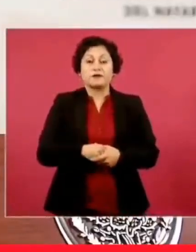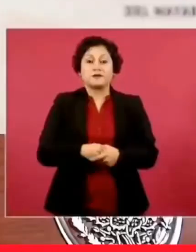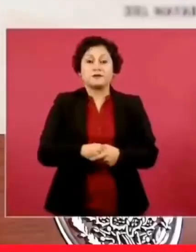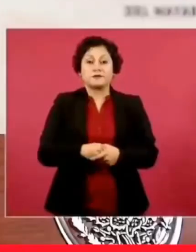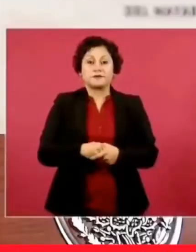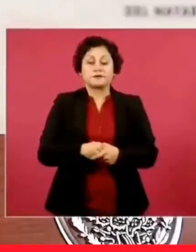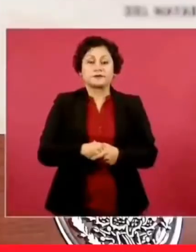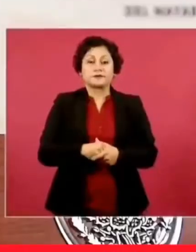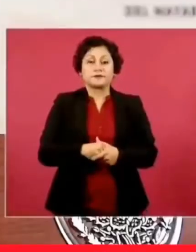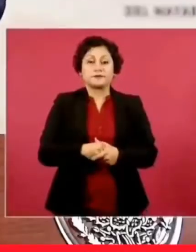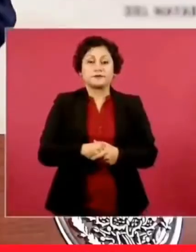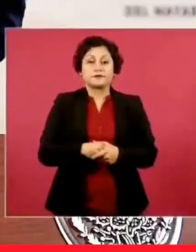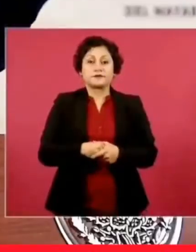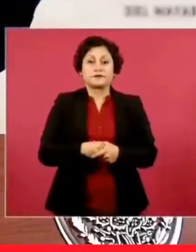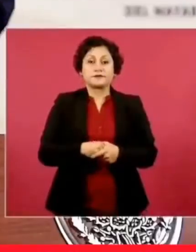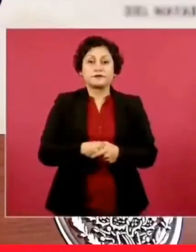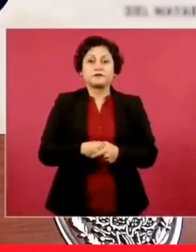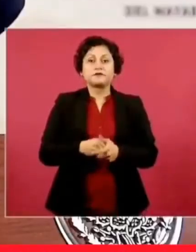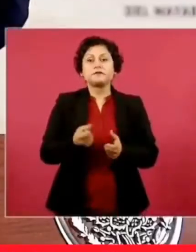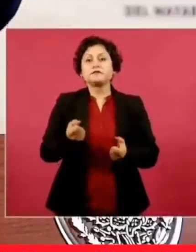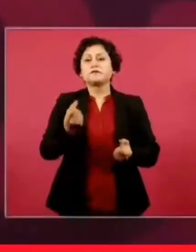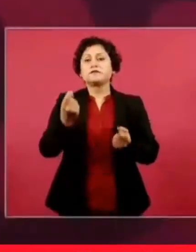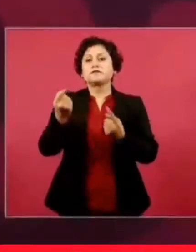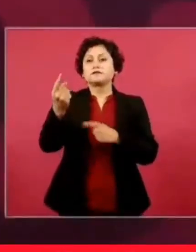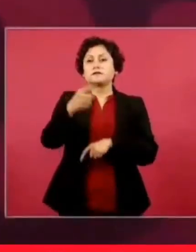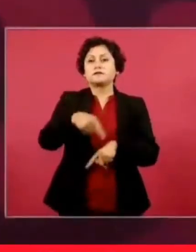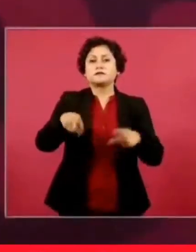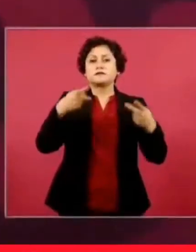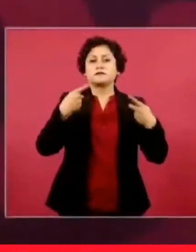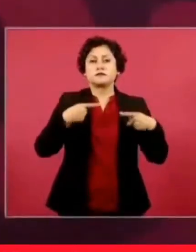son conservadores, fanáticos,